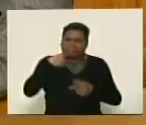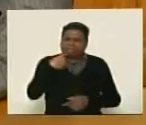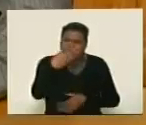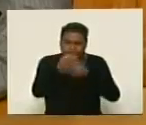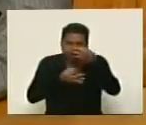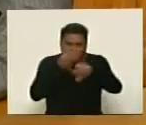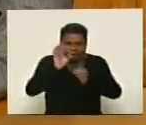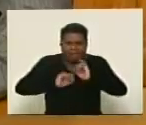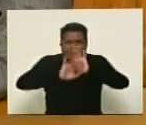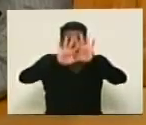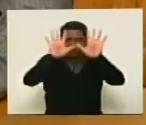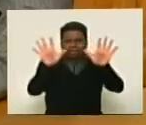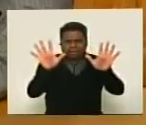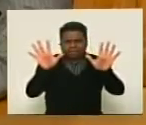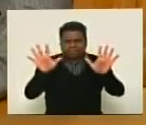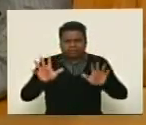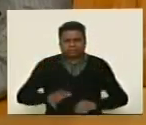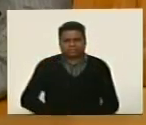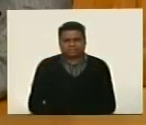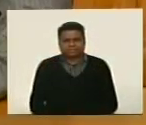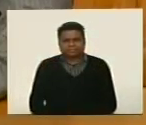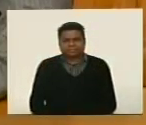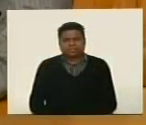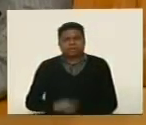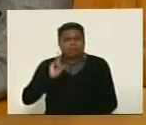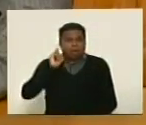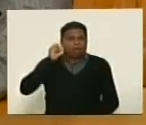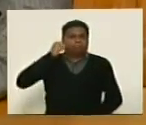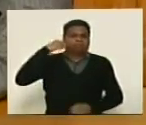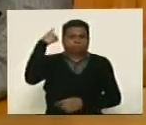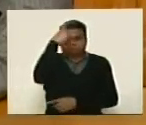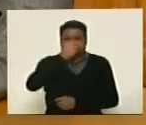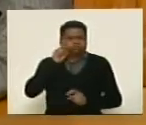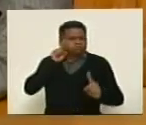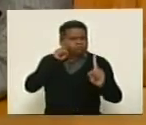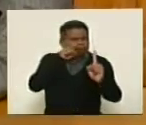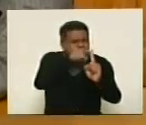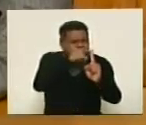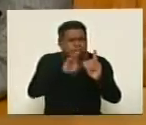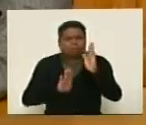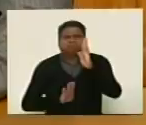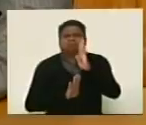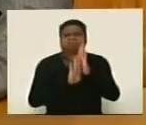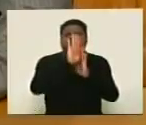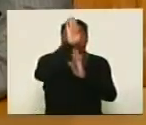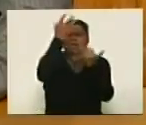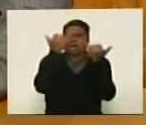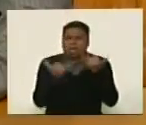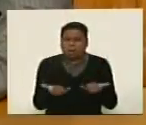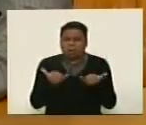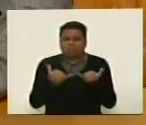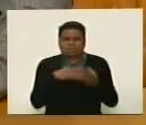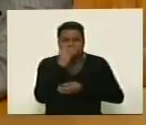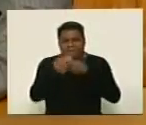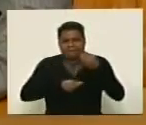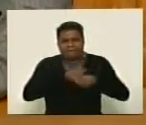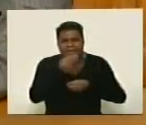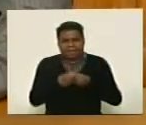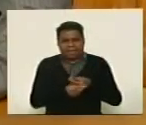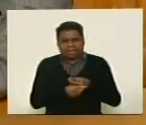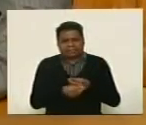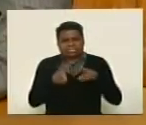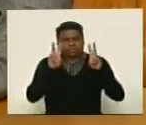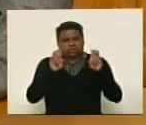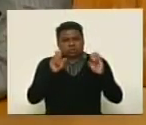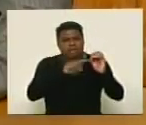Bolivariana, Hugo Chávez, con el firme propósito de avanzar de manera soberana a través de la creación de una